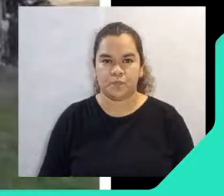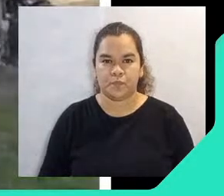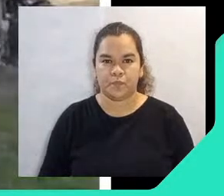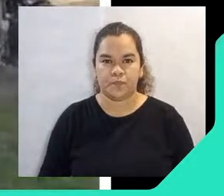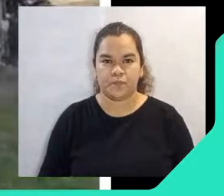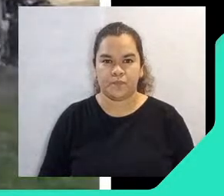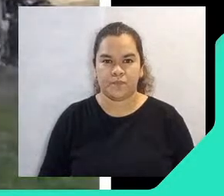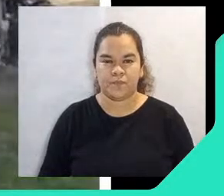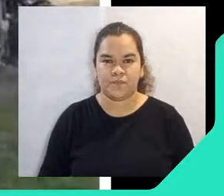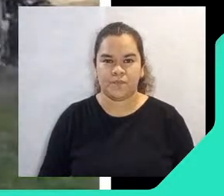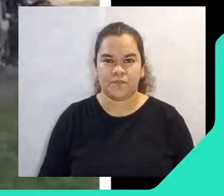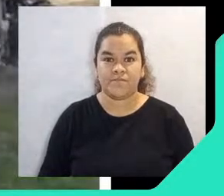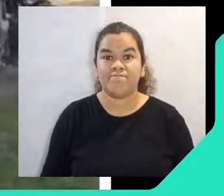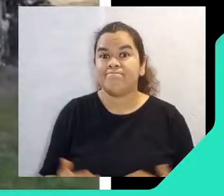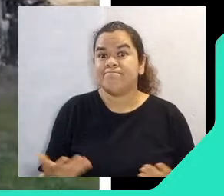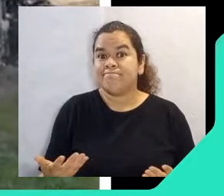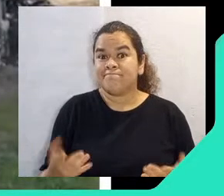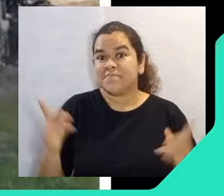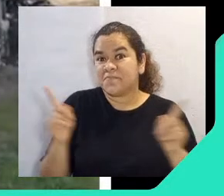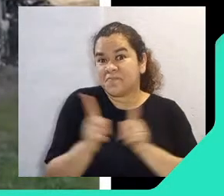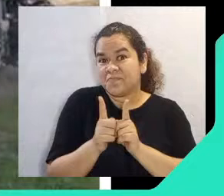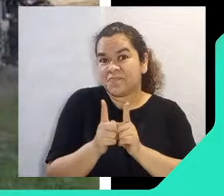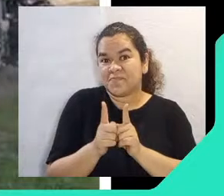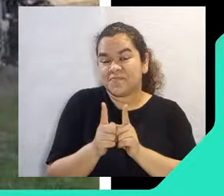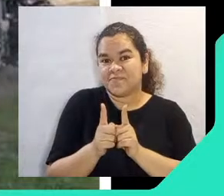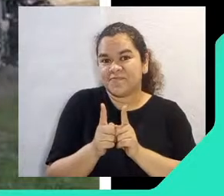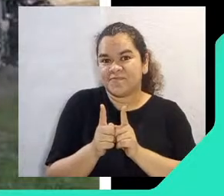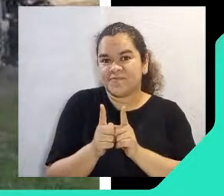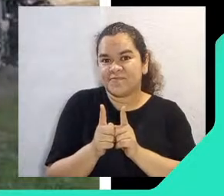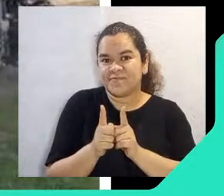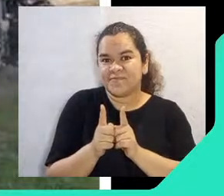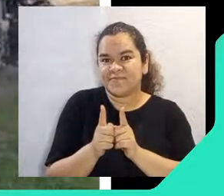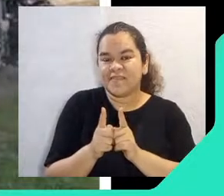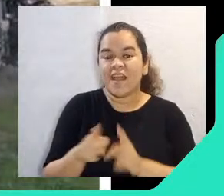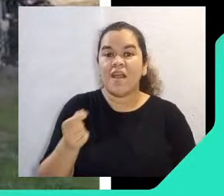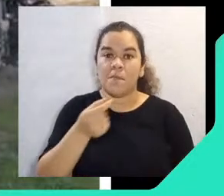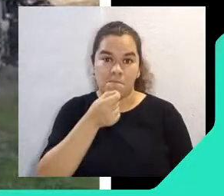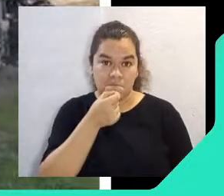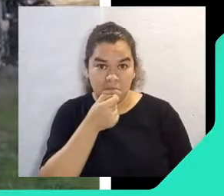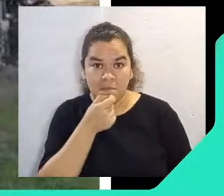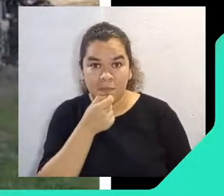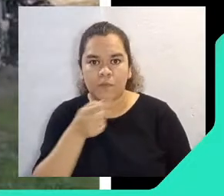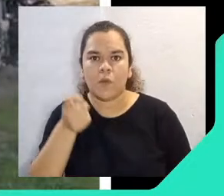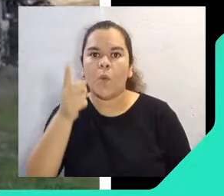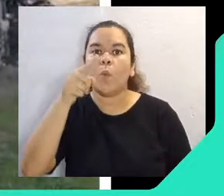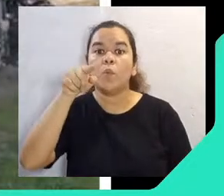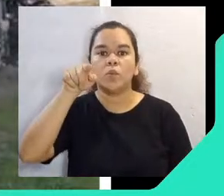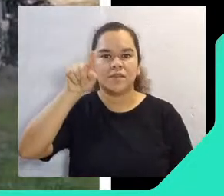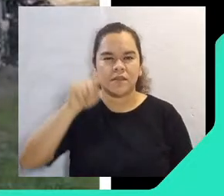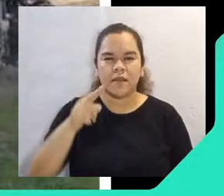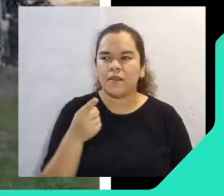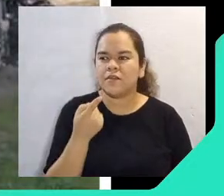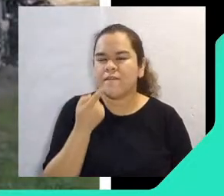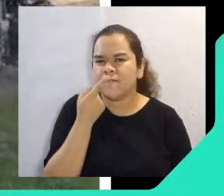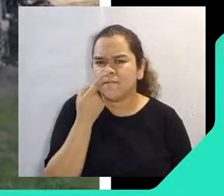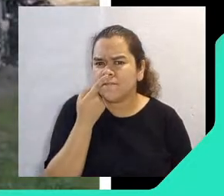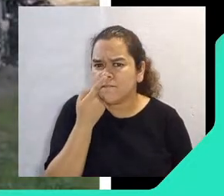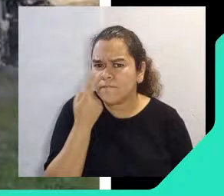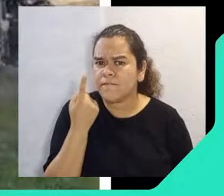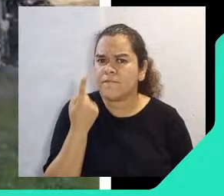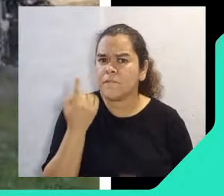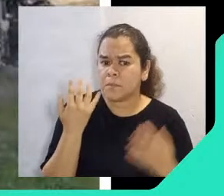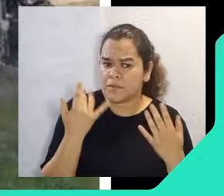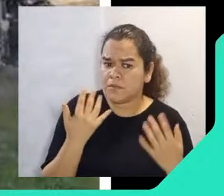Así que, en conclusión, si tienen esta capacidad, esta habilidad para las